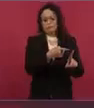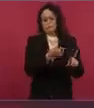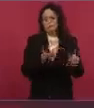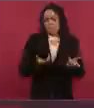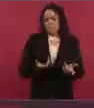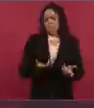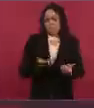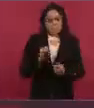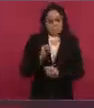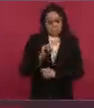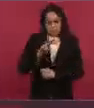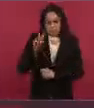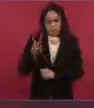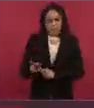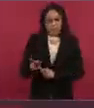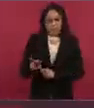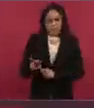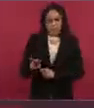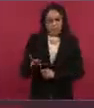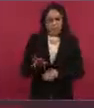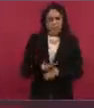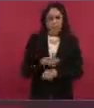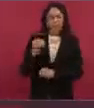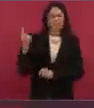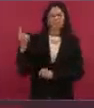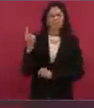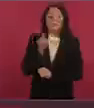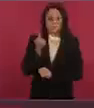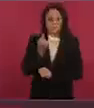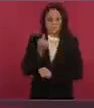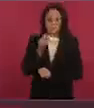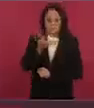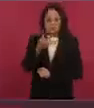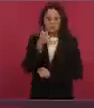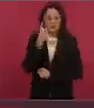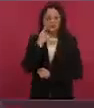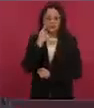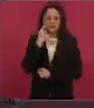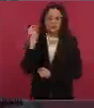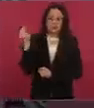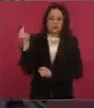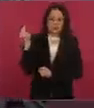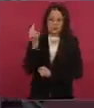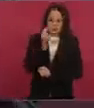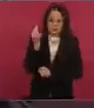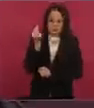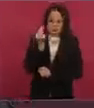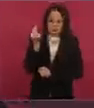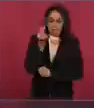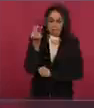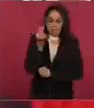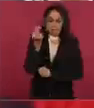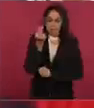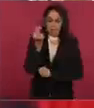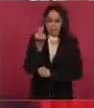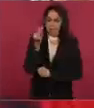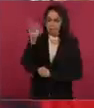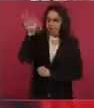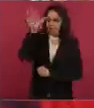porque lo que se debe buscar es bajarle